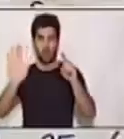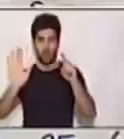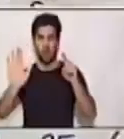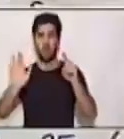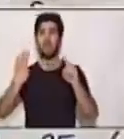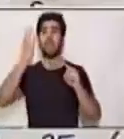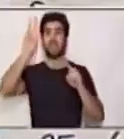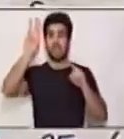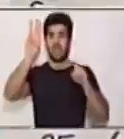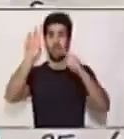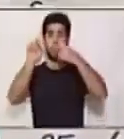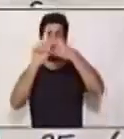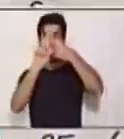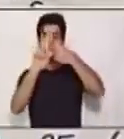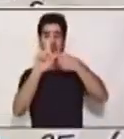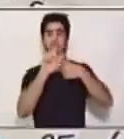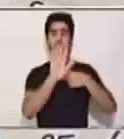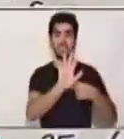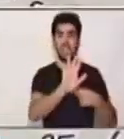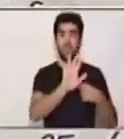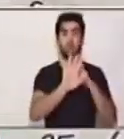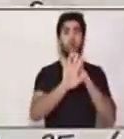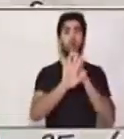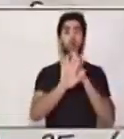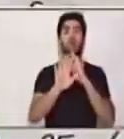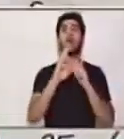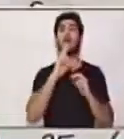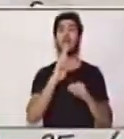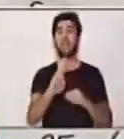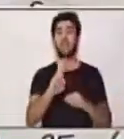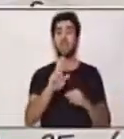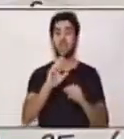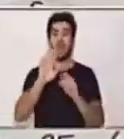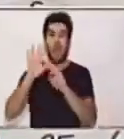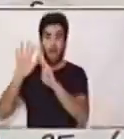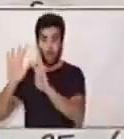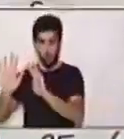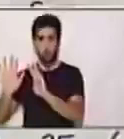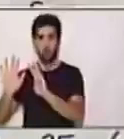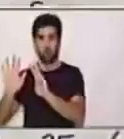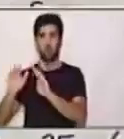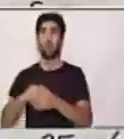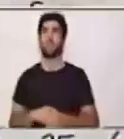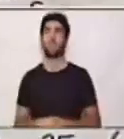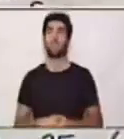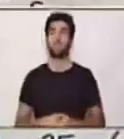3 más la segunda frecuencia nos va a dar 8.